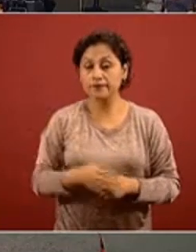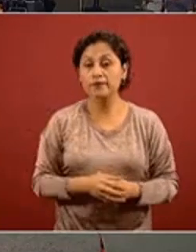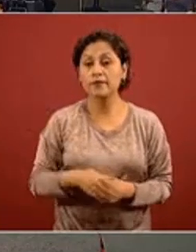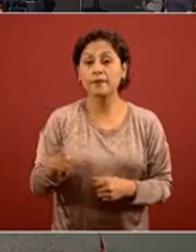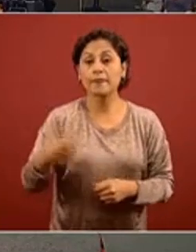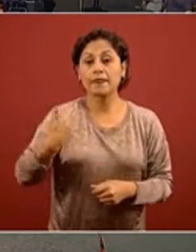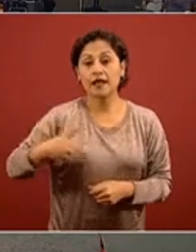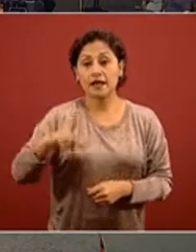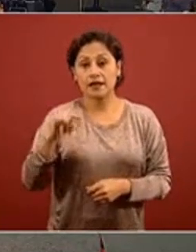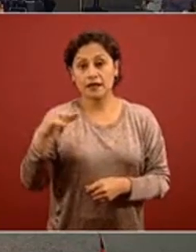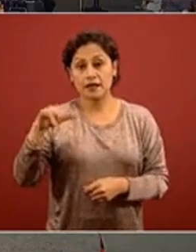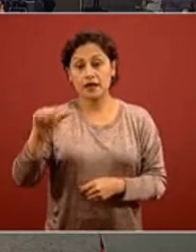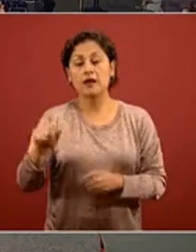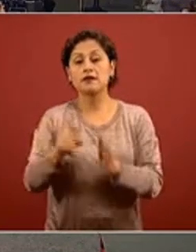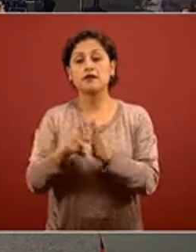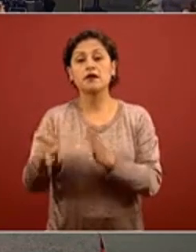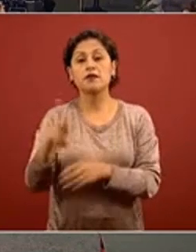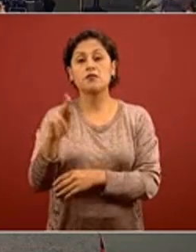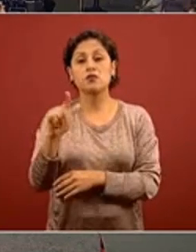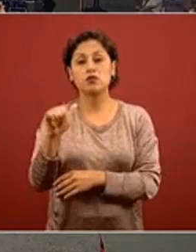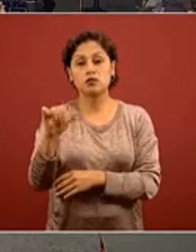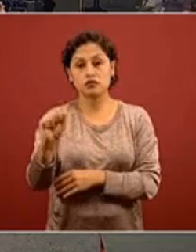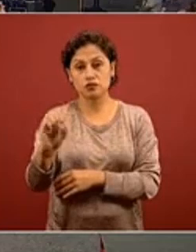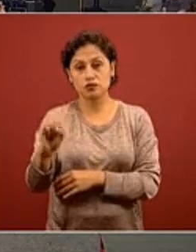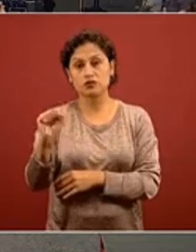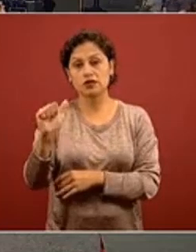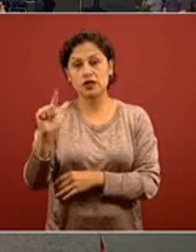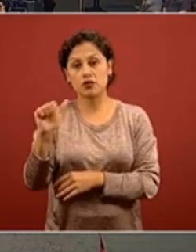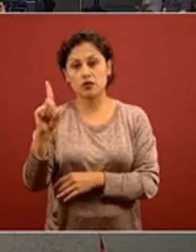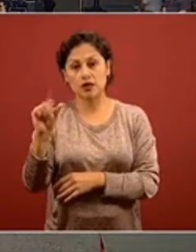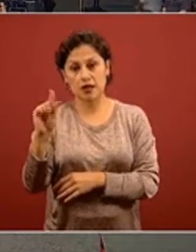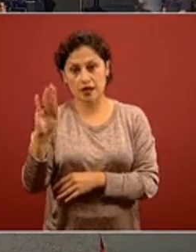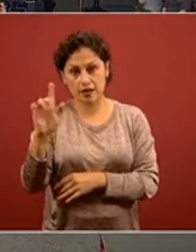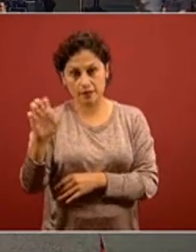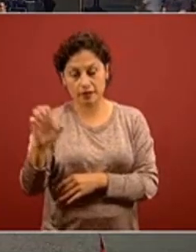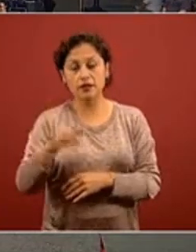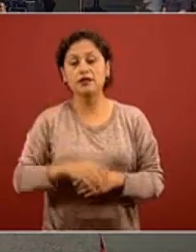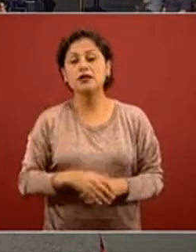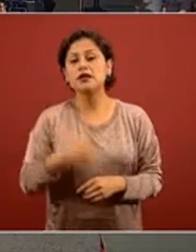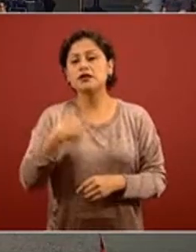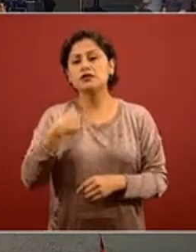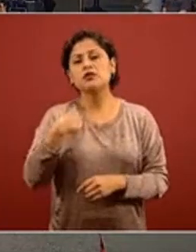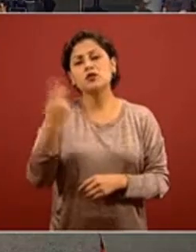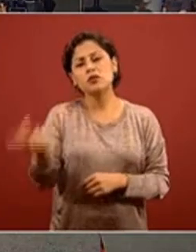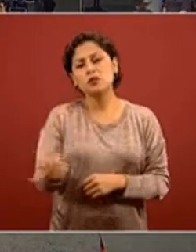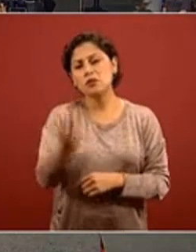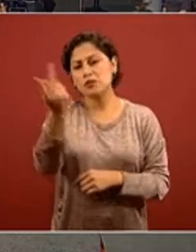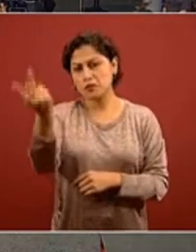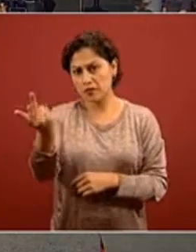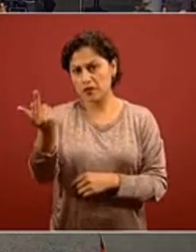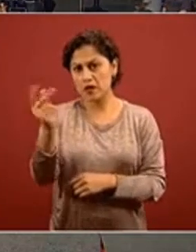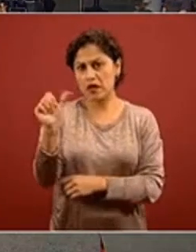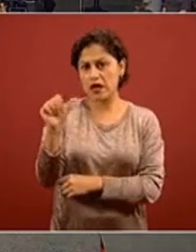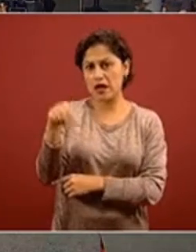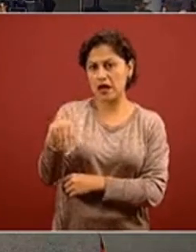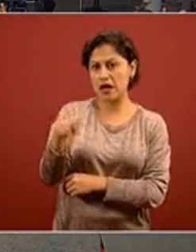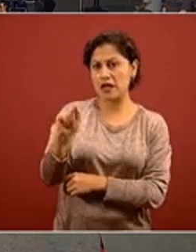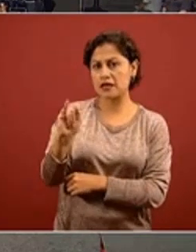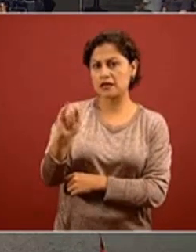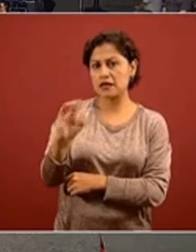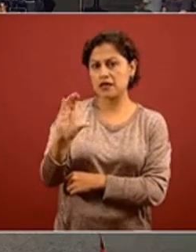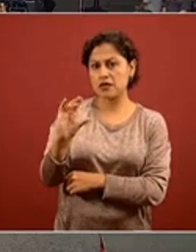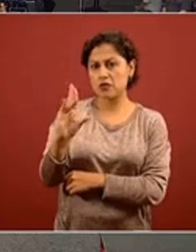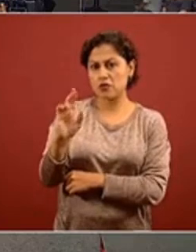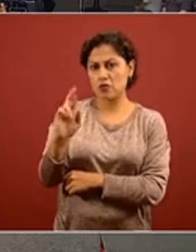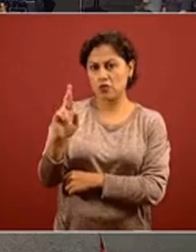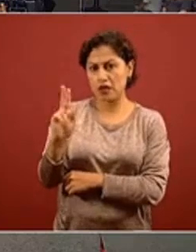Noble de Pulso Saludable. Doctor Gatell, yo le quisiera preguntar, ¿los anticuerpos es igual a inmunidad? Y en el sentido de